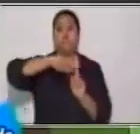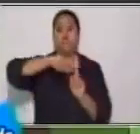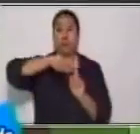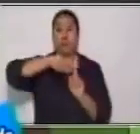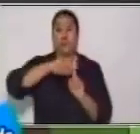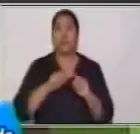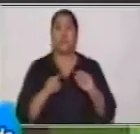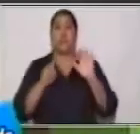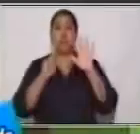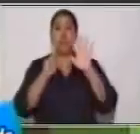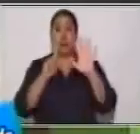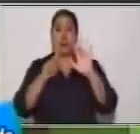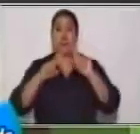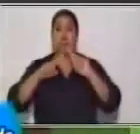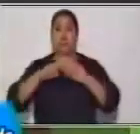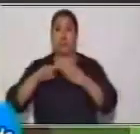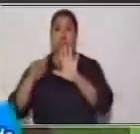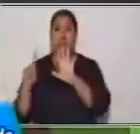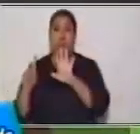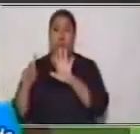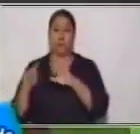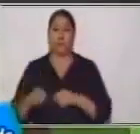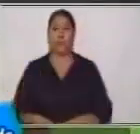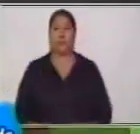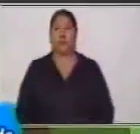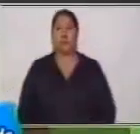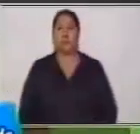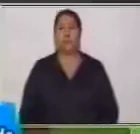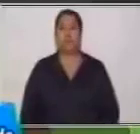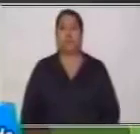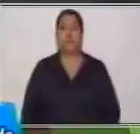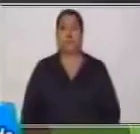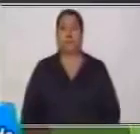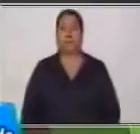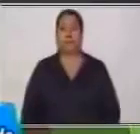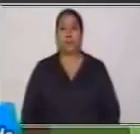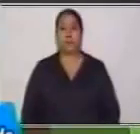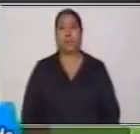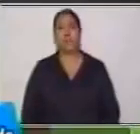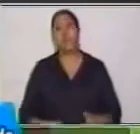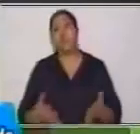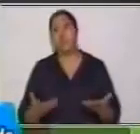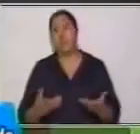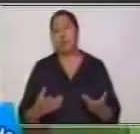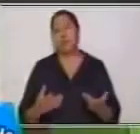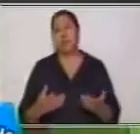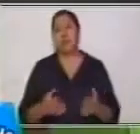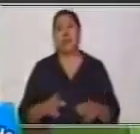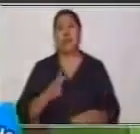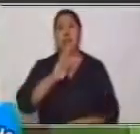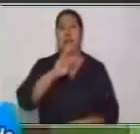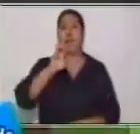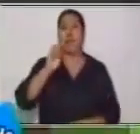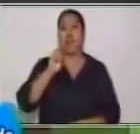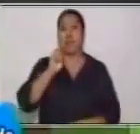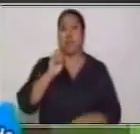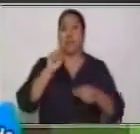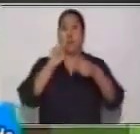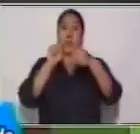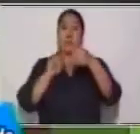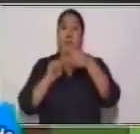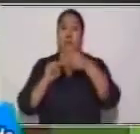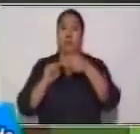6 por 6, que es 6 de acá que sobró de 6, de 30 dividido 5 son 6 por